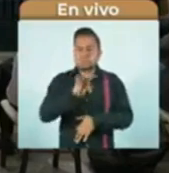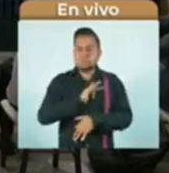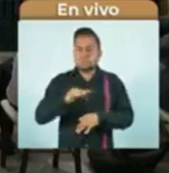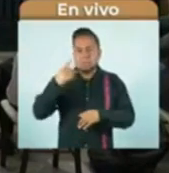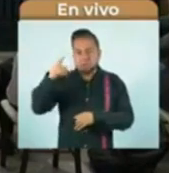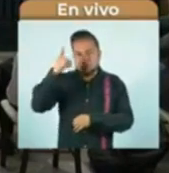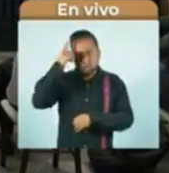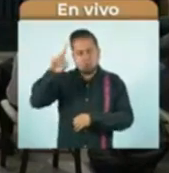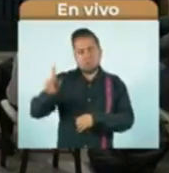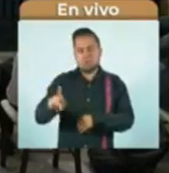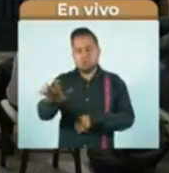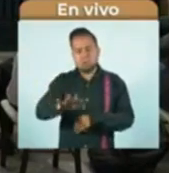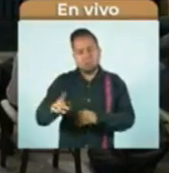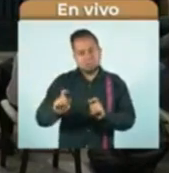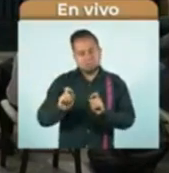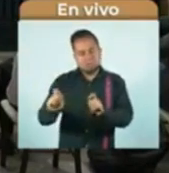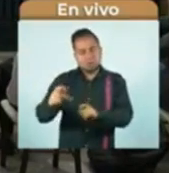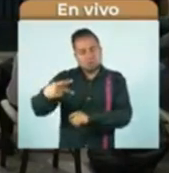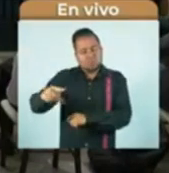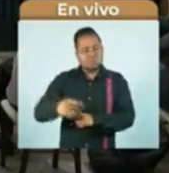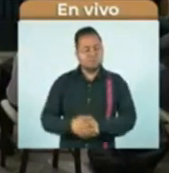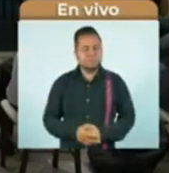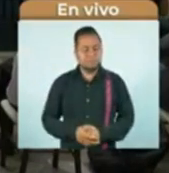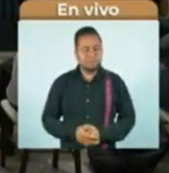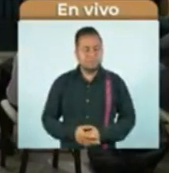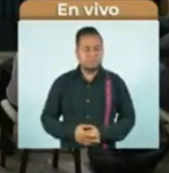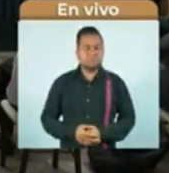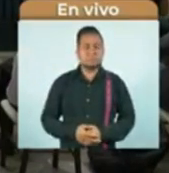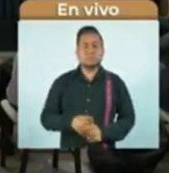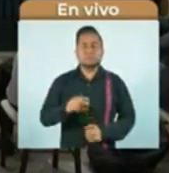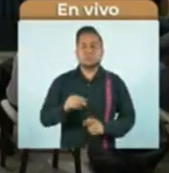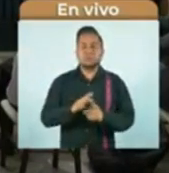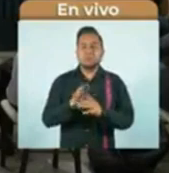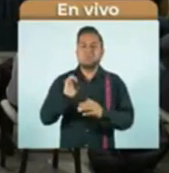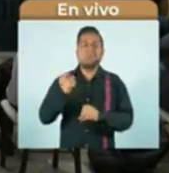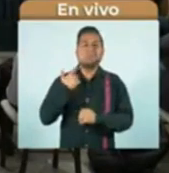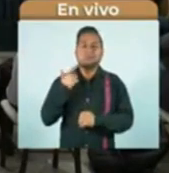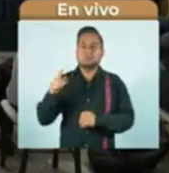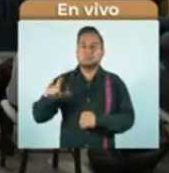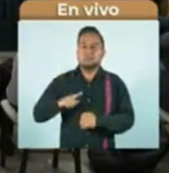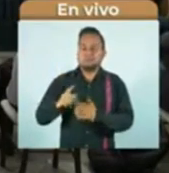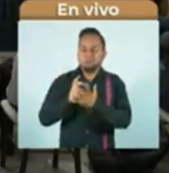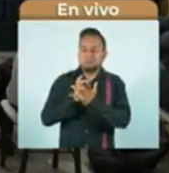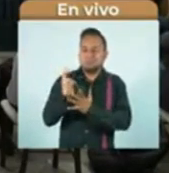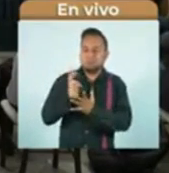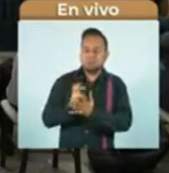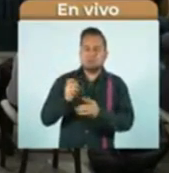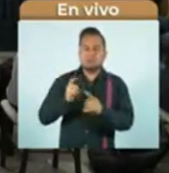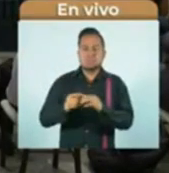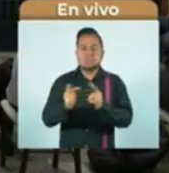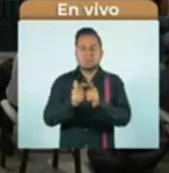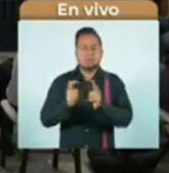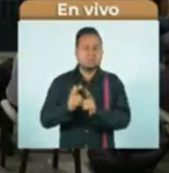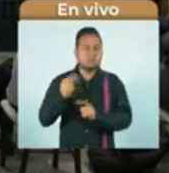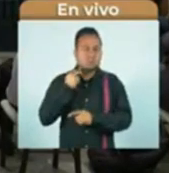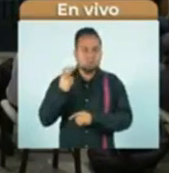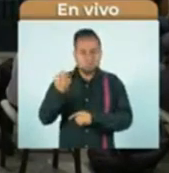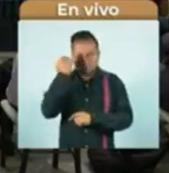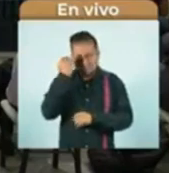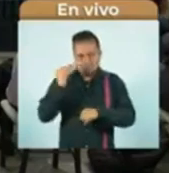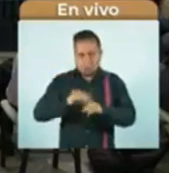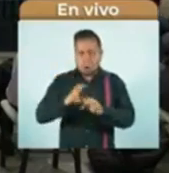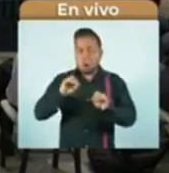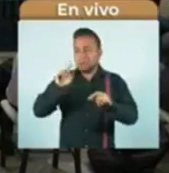del pueblo, no de la visión neoliberal que existía, no de los cárteles inmobiliarios y del